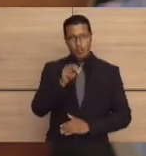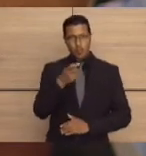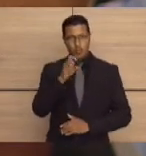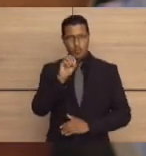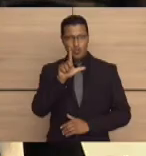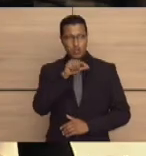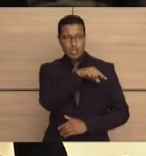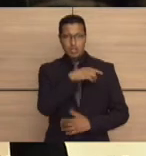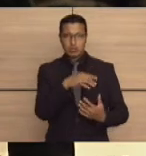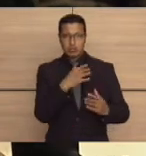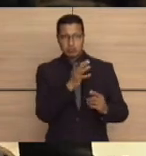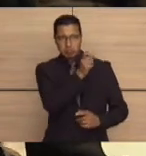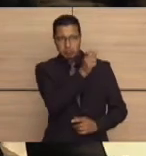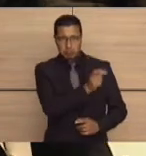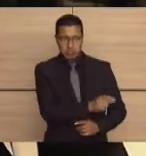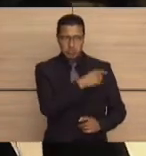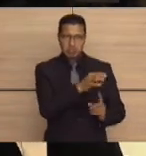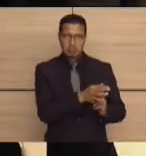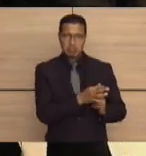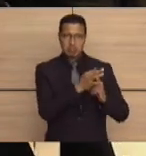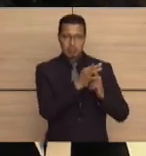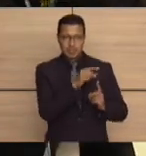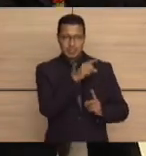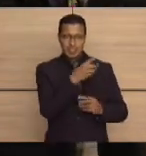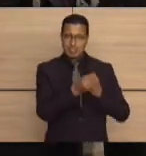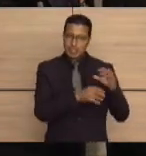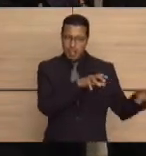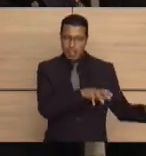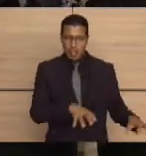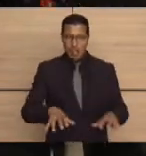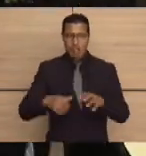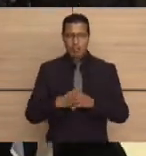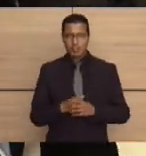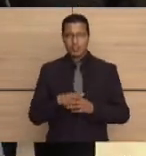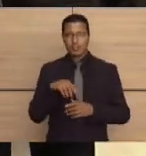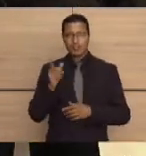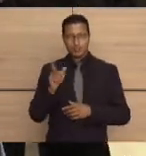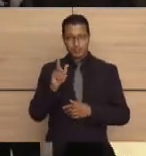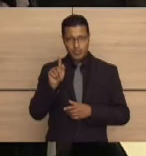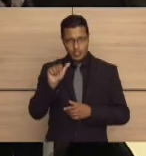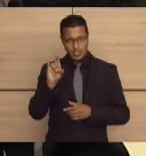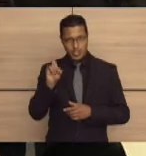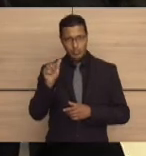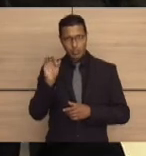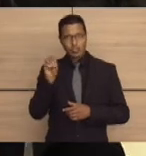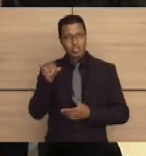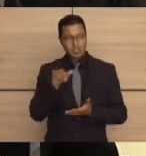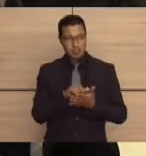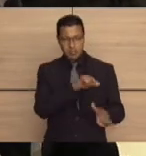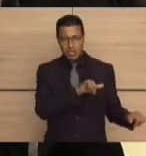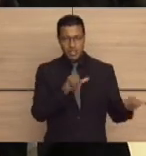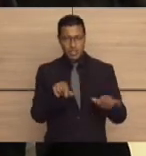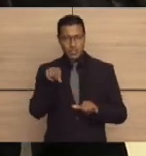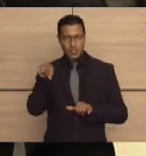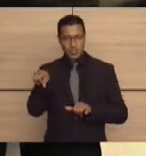en todo lo que hacía, y el propio Goethe, pues, vio a Fausto en ese muchacho que hablaba